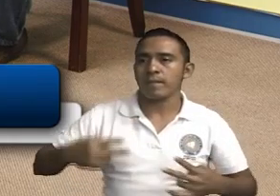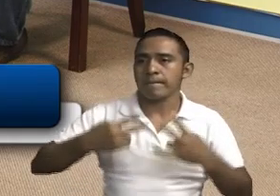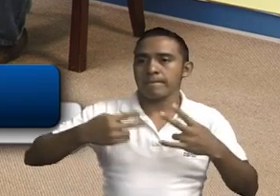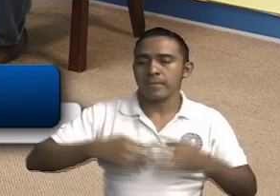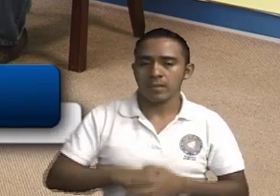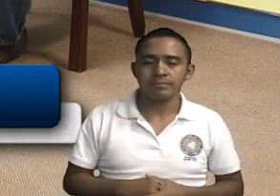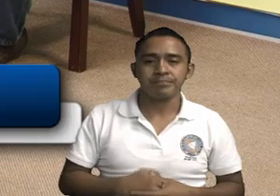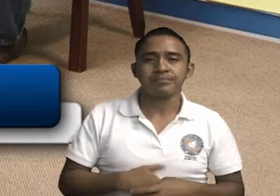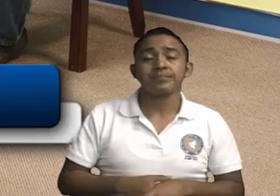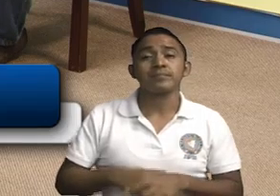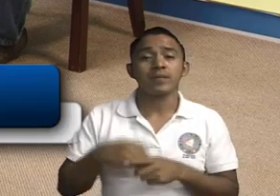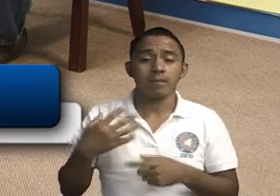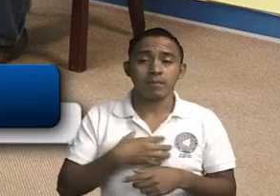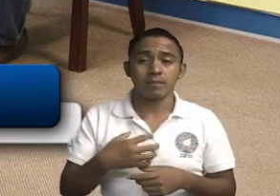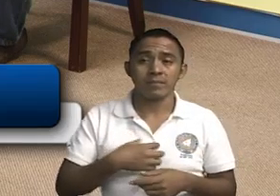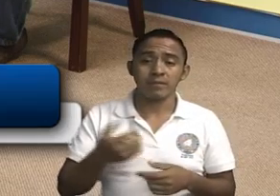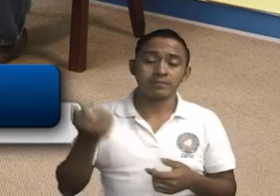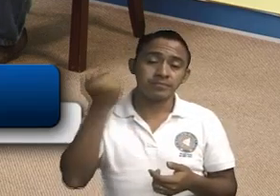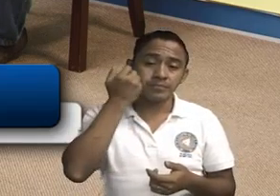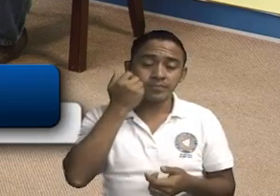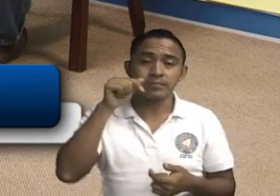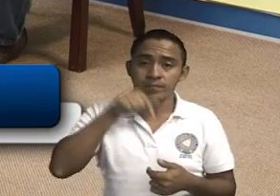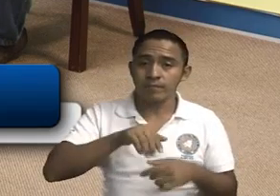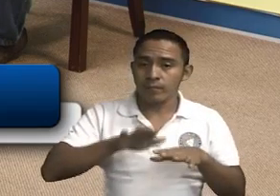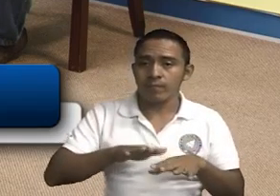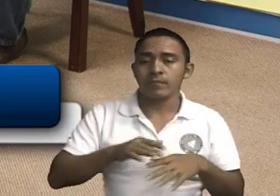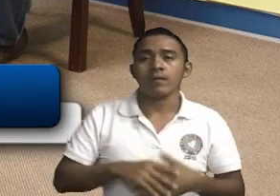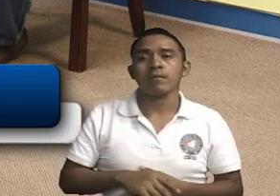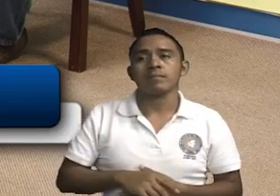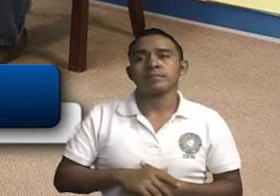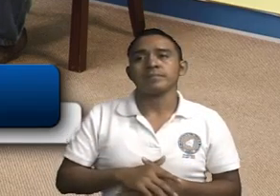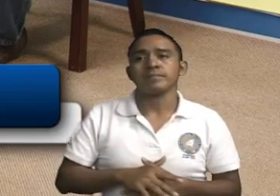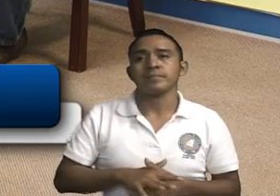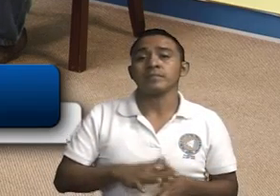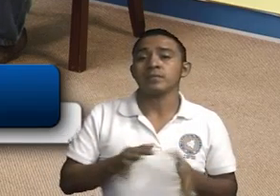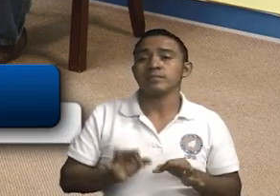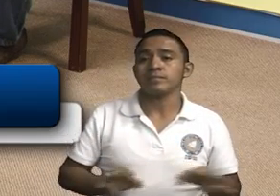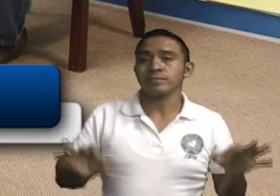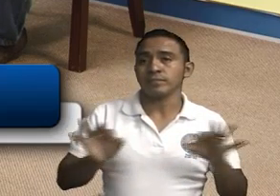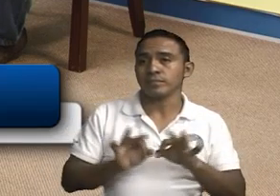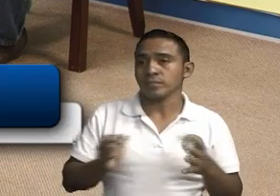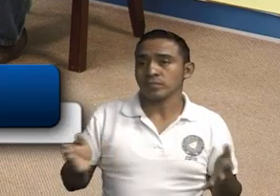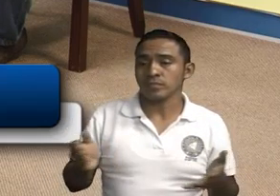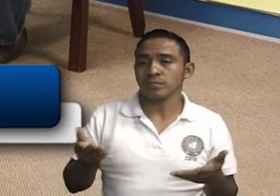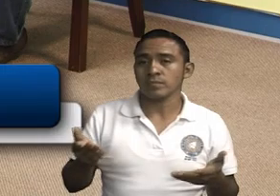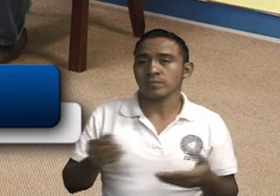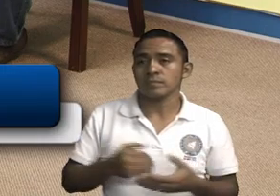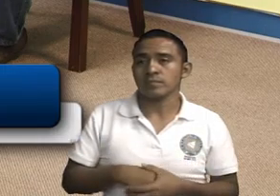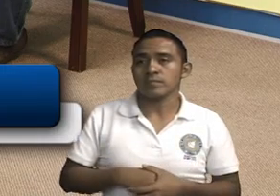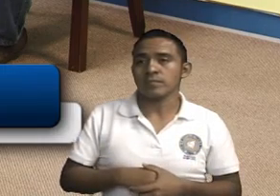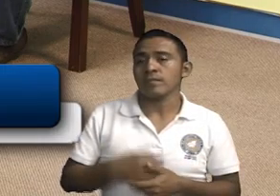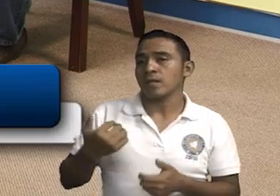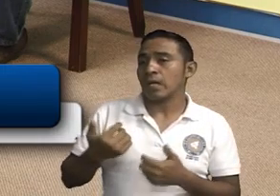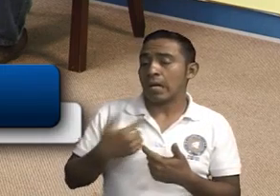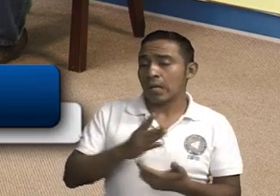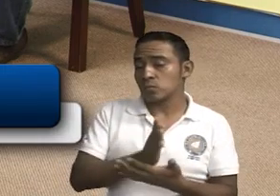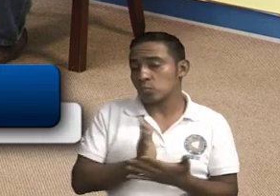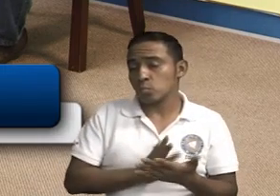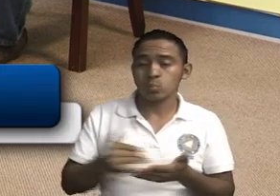una enfermedad de base, ¿verdad?, controlen su enfermedad de base, que es lo principal, ¿verdad? Y entonces, si tienen alguna duda o